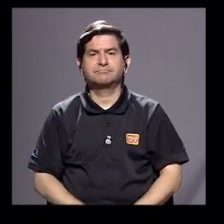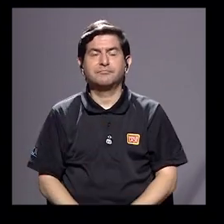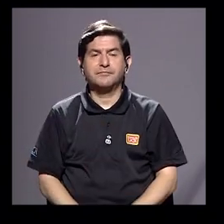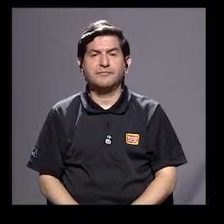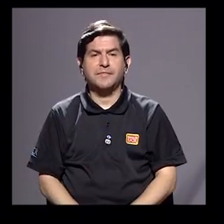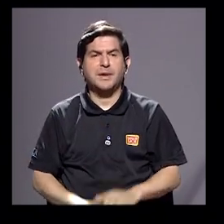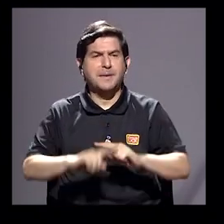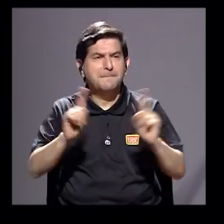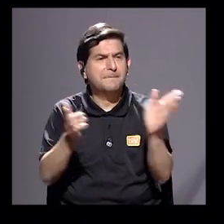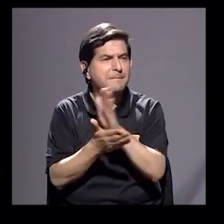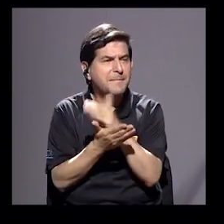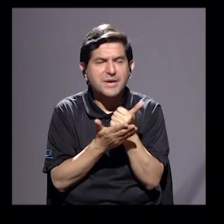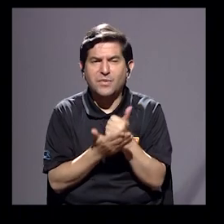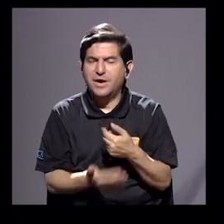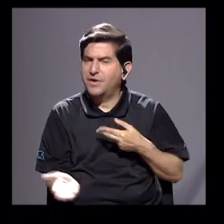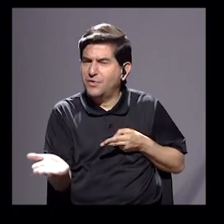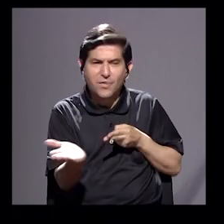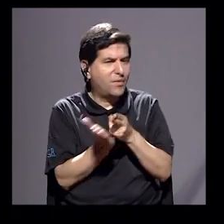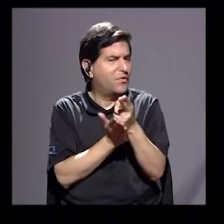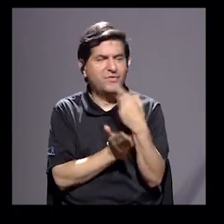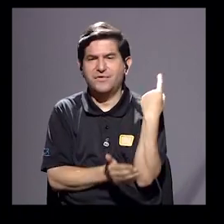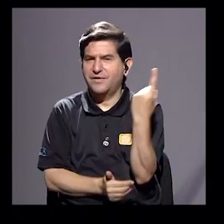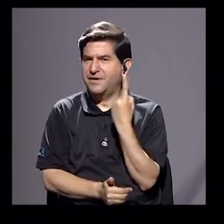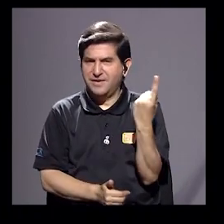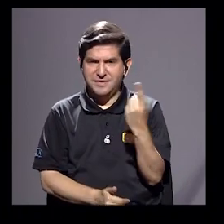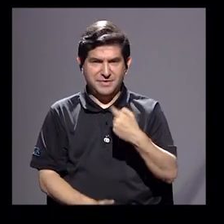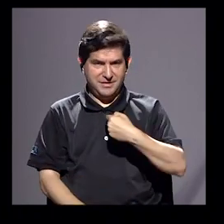hay algo que honestamente siempre